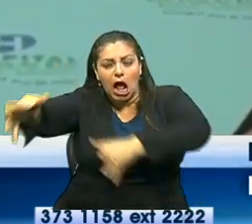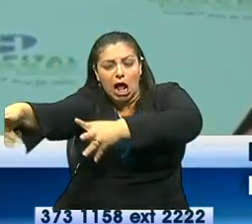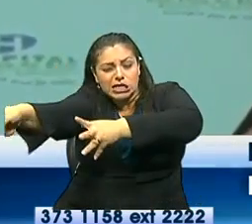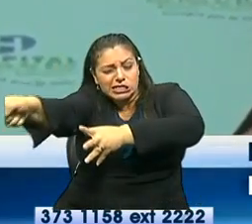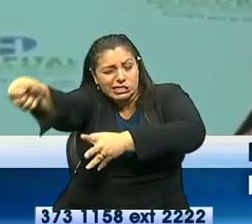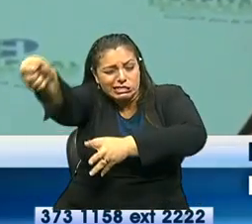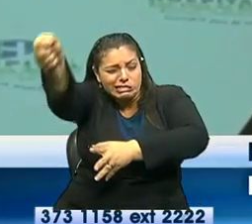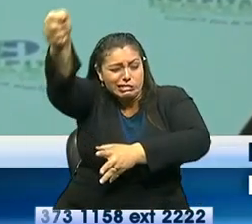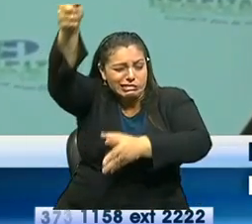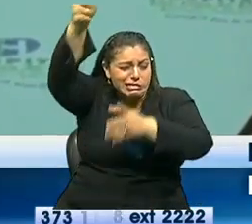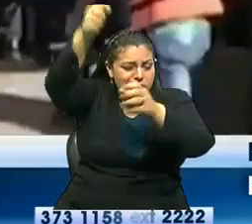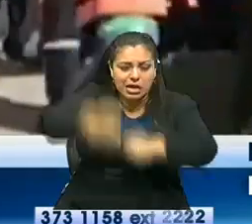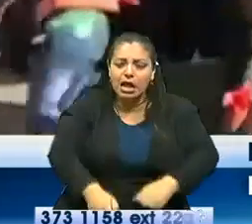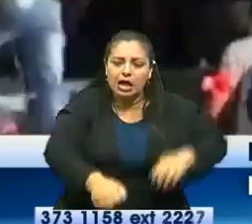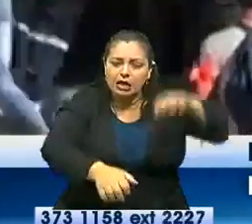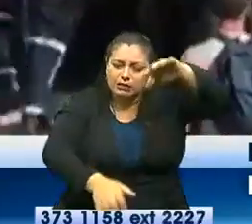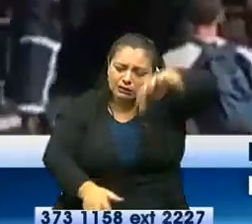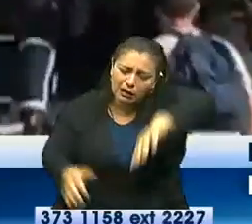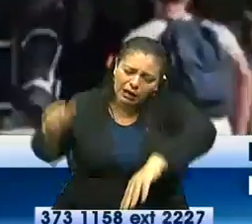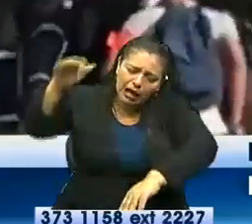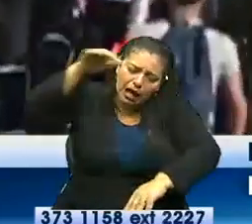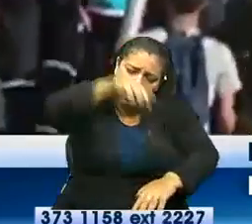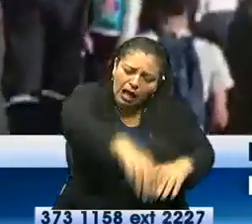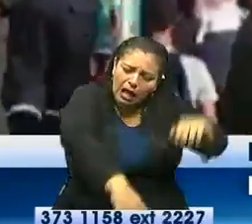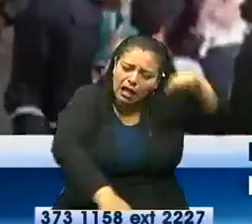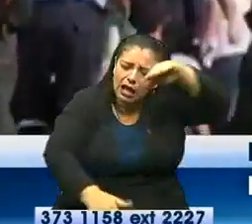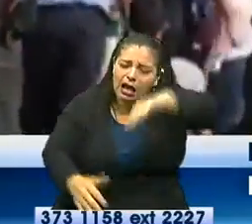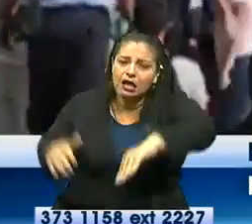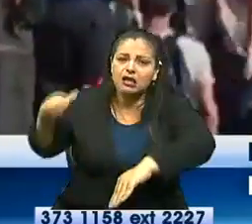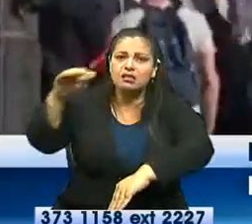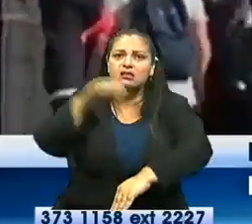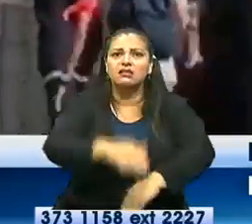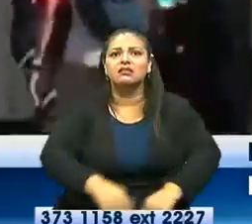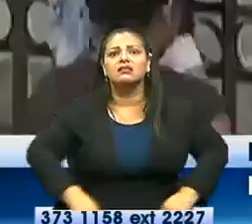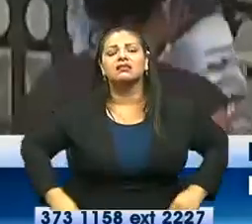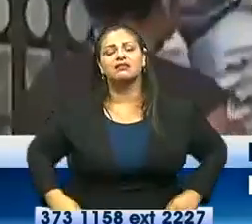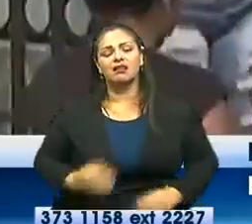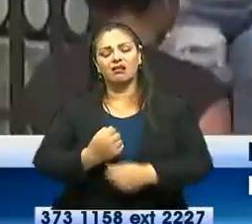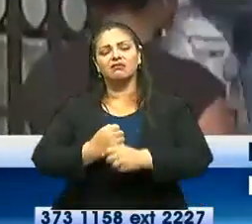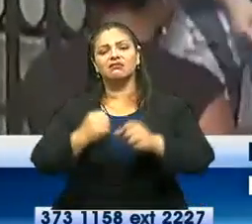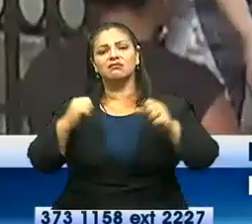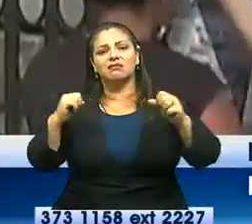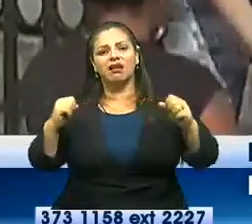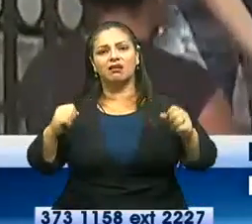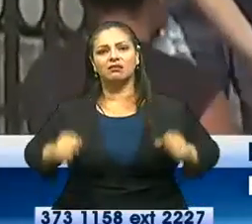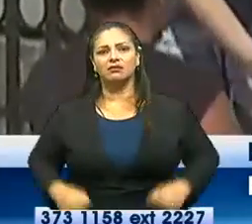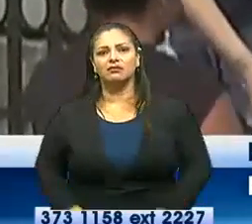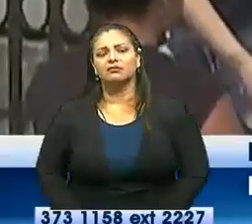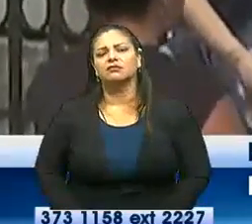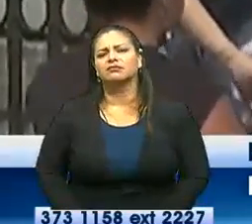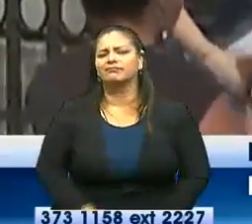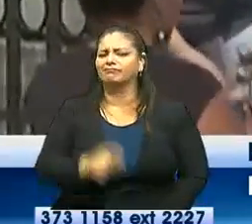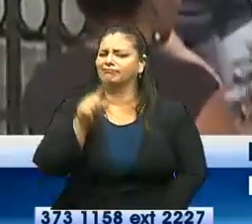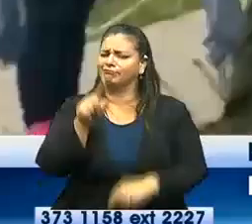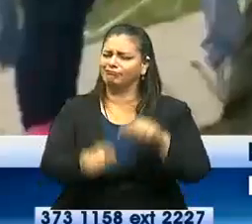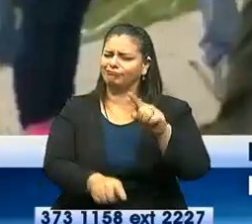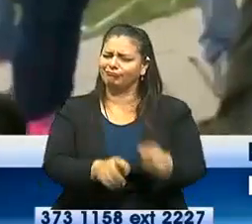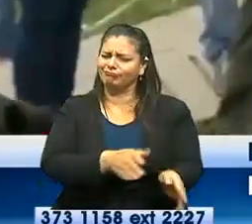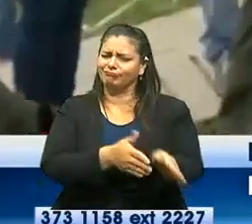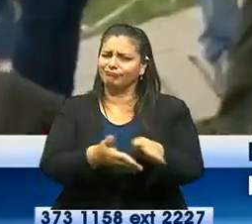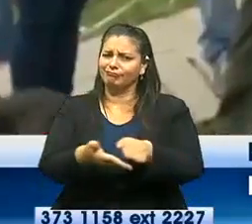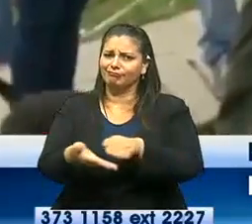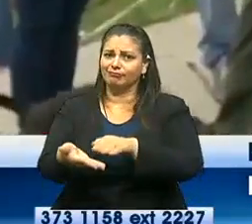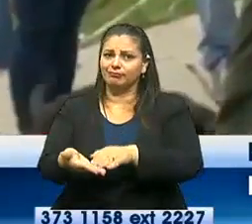cuando me desperté estaba montando una lancha. Le ganaron la carrera, pero la tuvieron cerca. Sin embargo, no todos contaron con la misma suerte. Toda